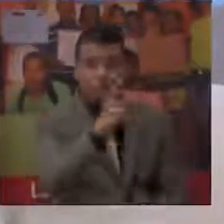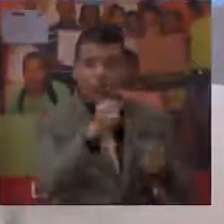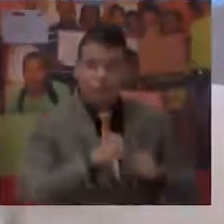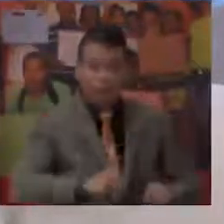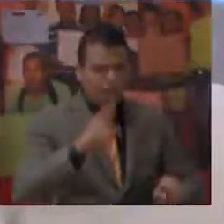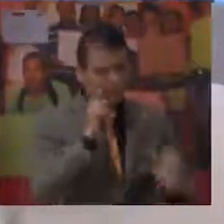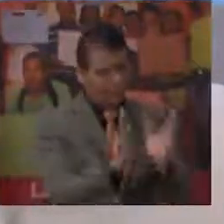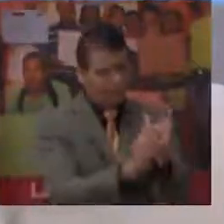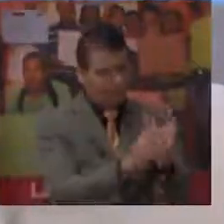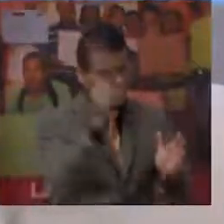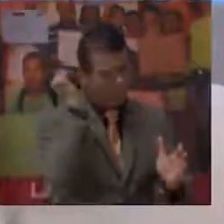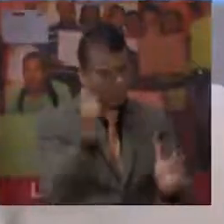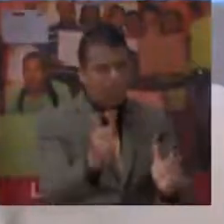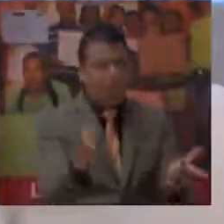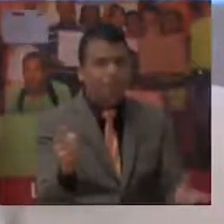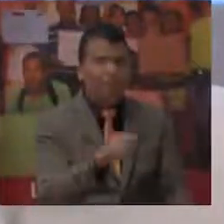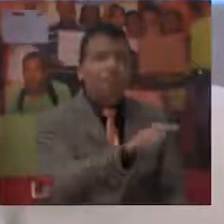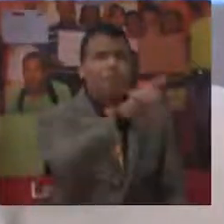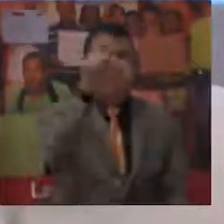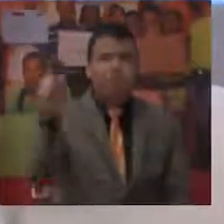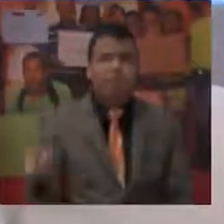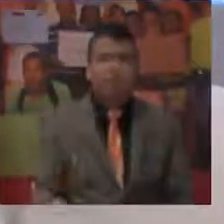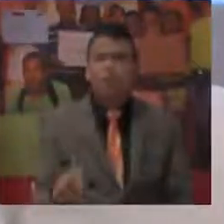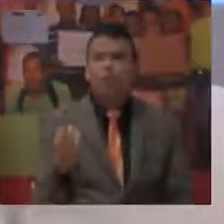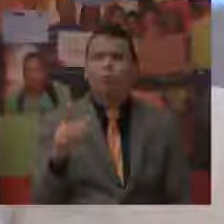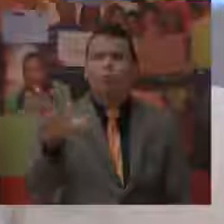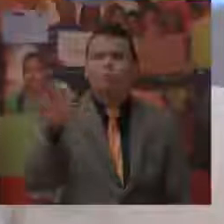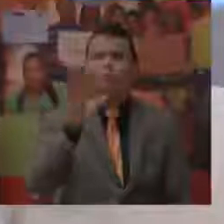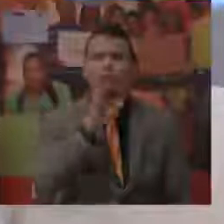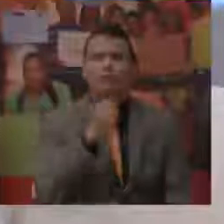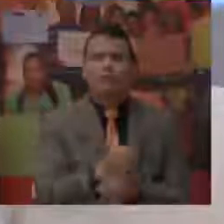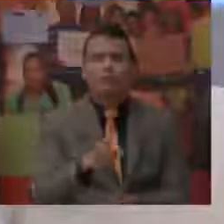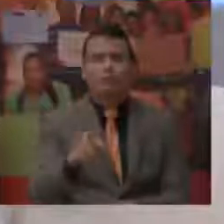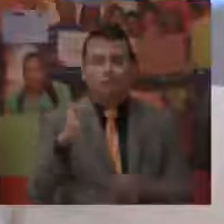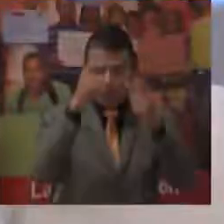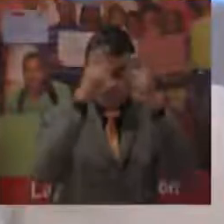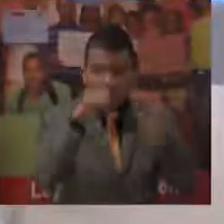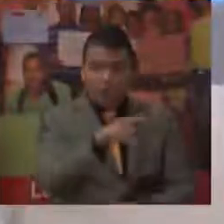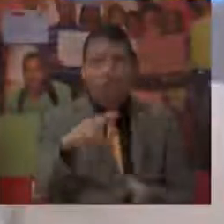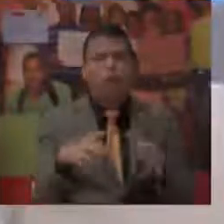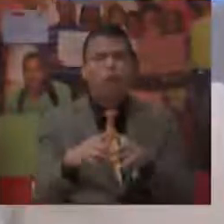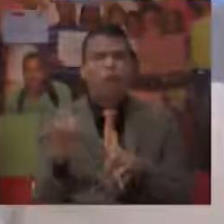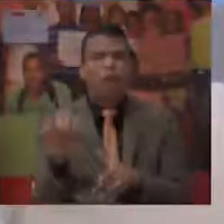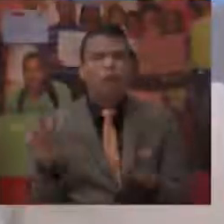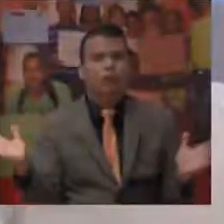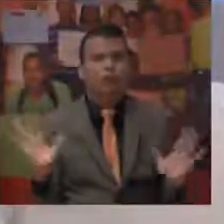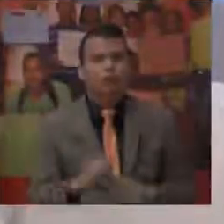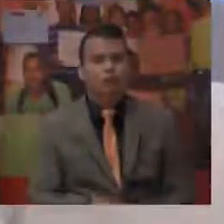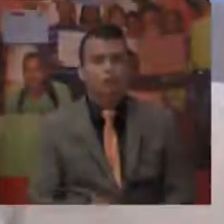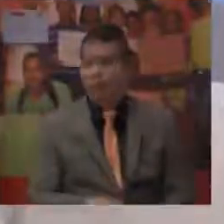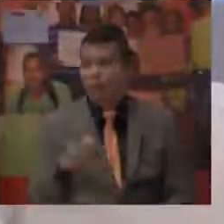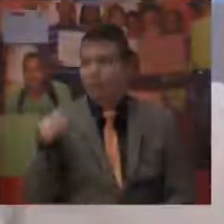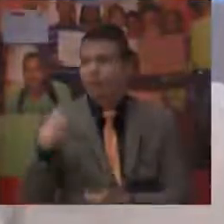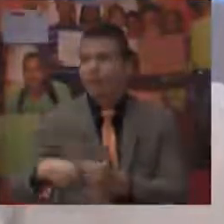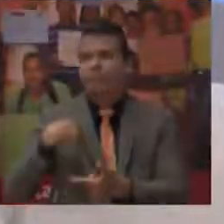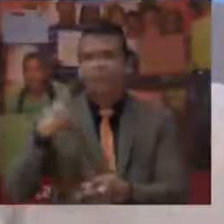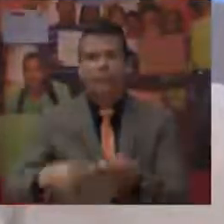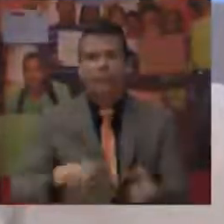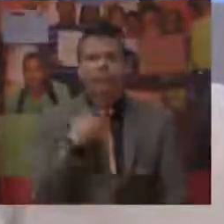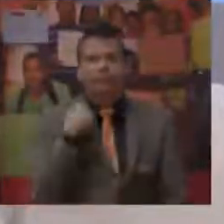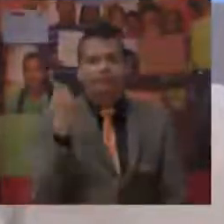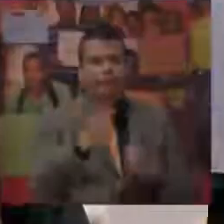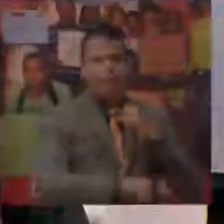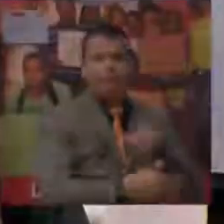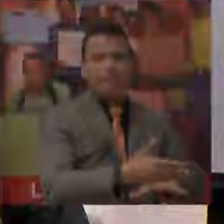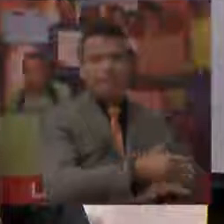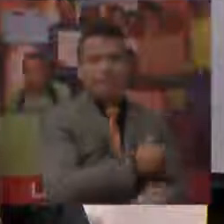lo aplaudo, pero en muchas partes el único empleador es el Estado, no está sino ese municipio, no podemos acceder a ese empleo. Cuando es con la empresa